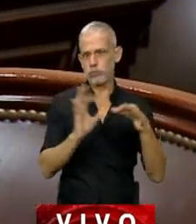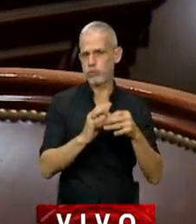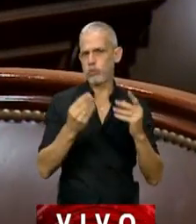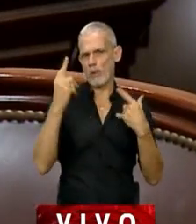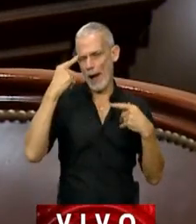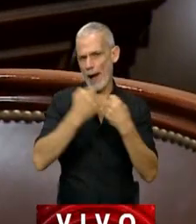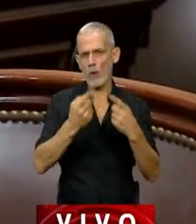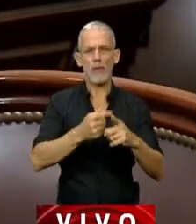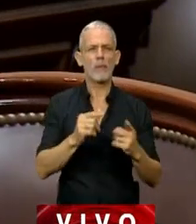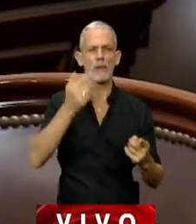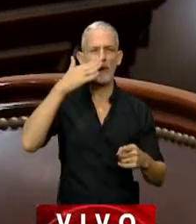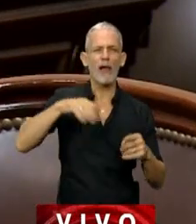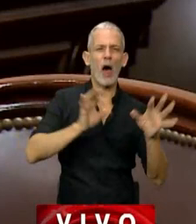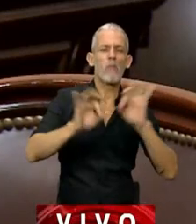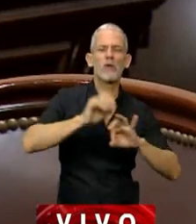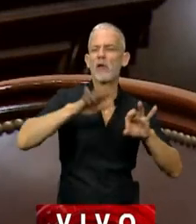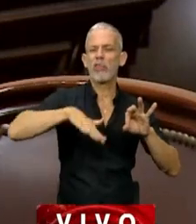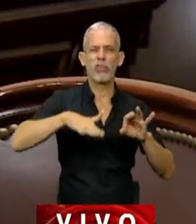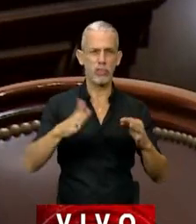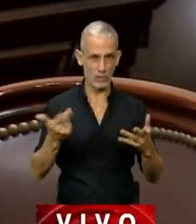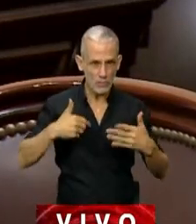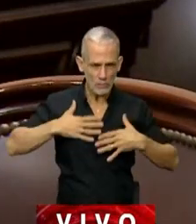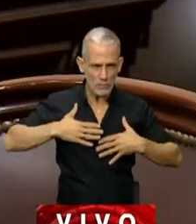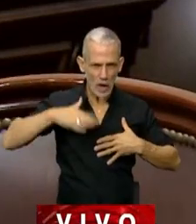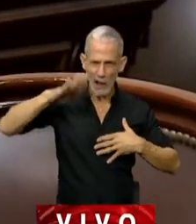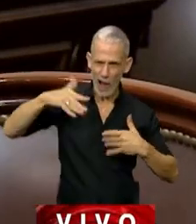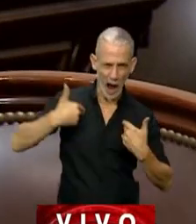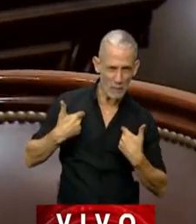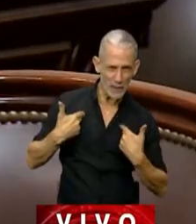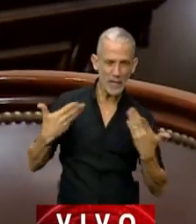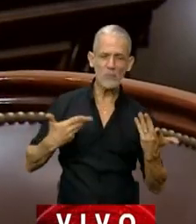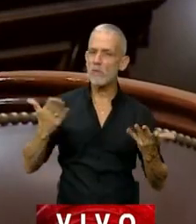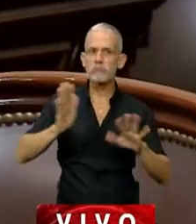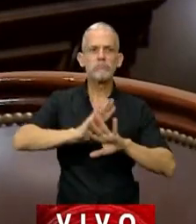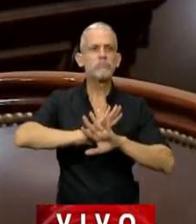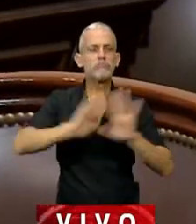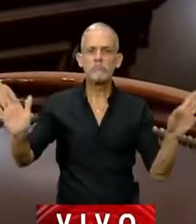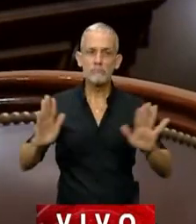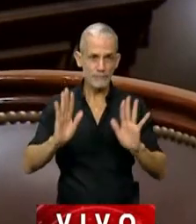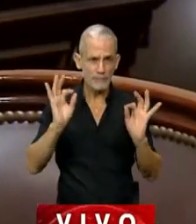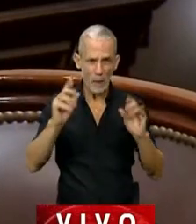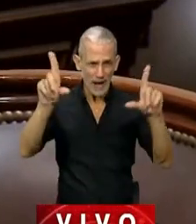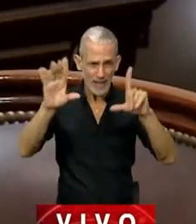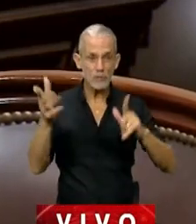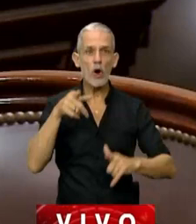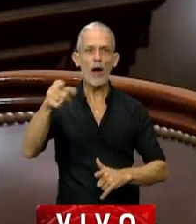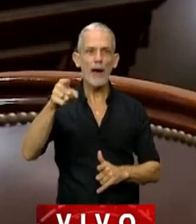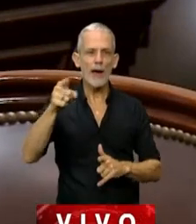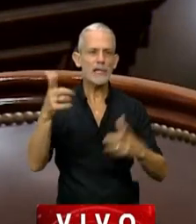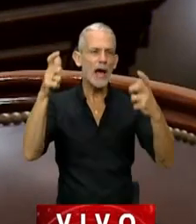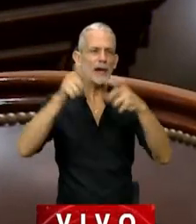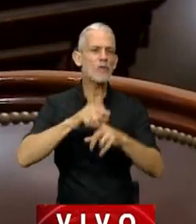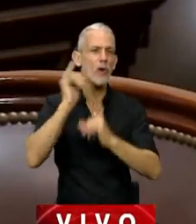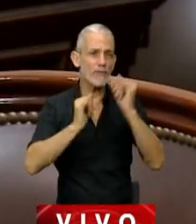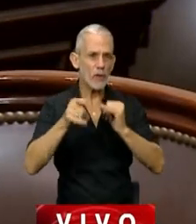afines para desprestigiar el proyecto, a esta diputada, poner en tela de juicio, etcétera, etcétera. Pero cuando hizo su